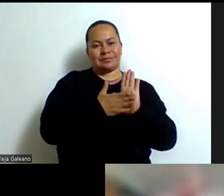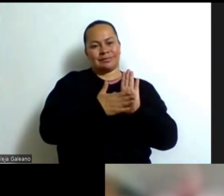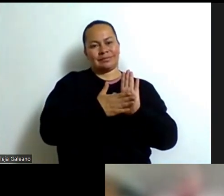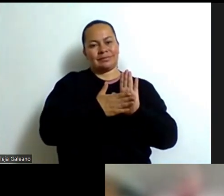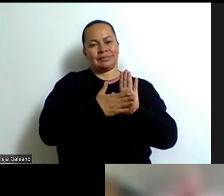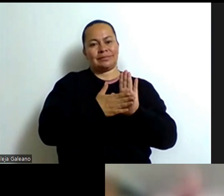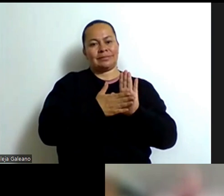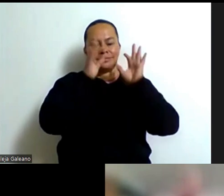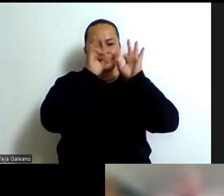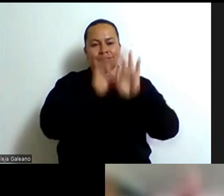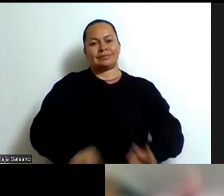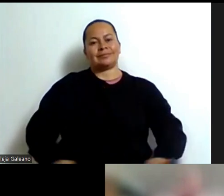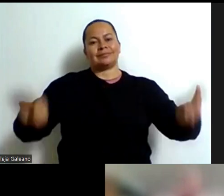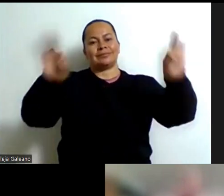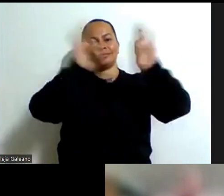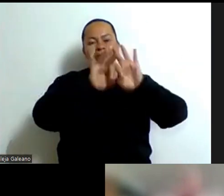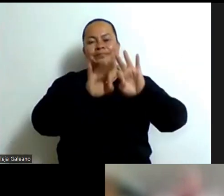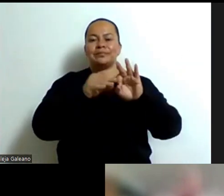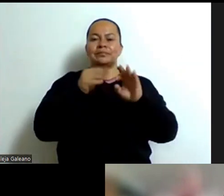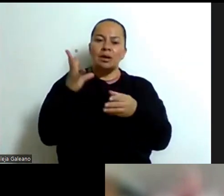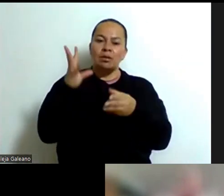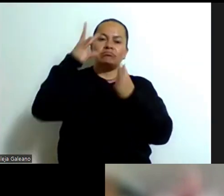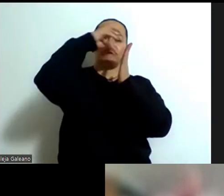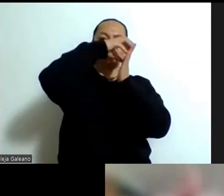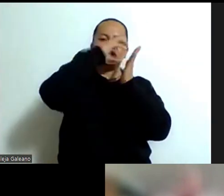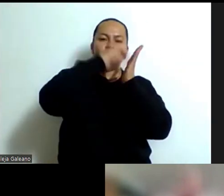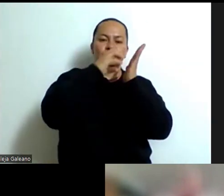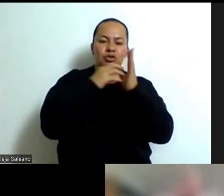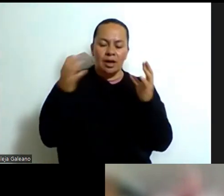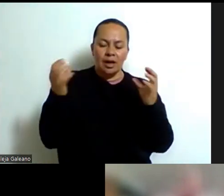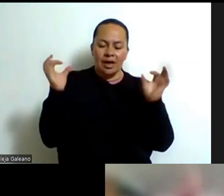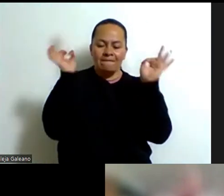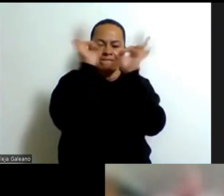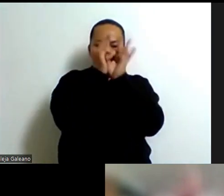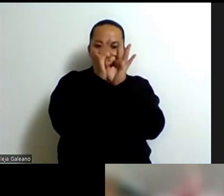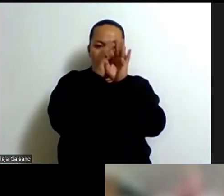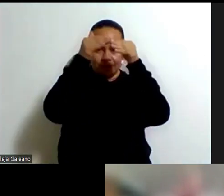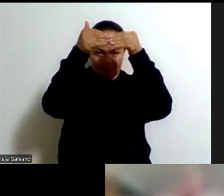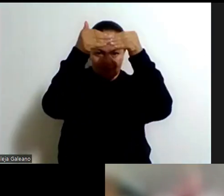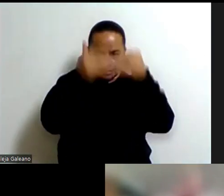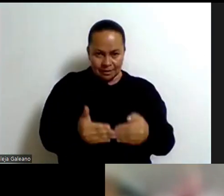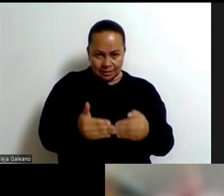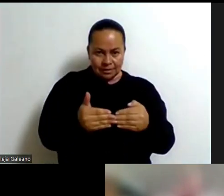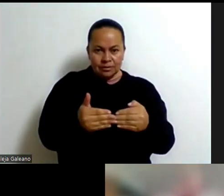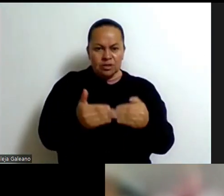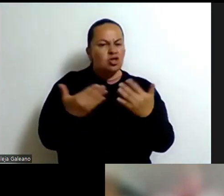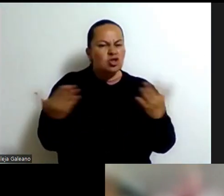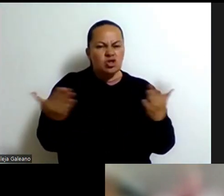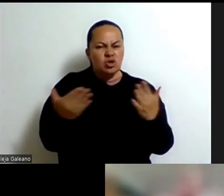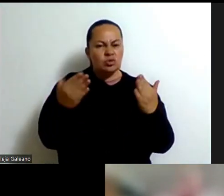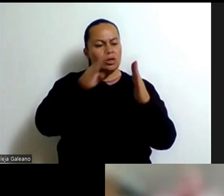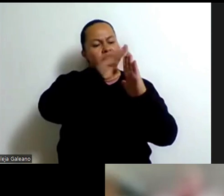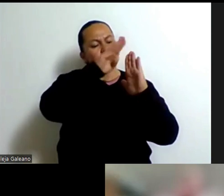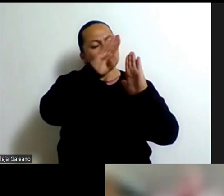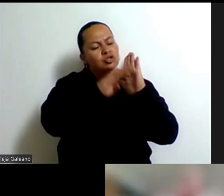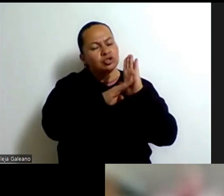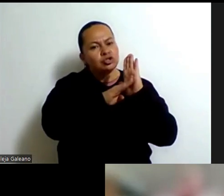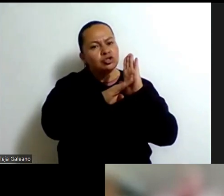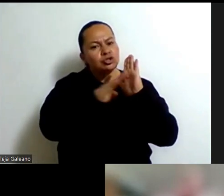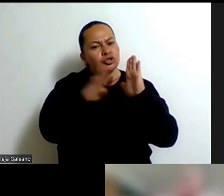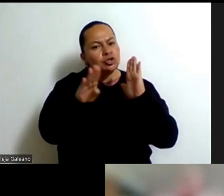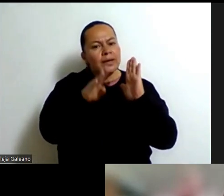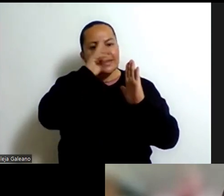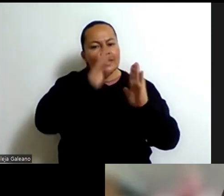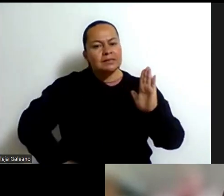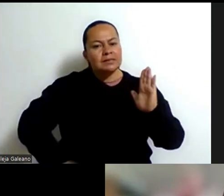la importancia de que se incorporara el enfoque de discapacidad dentro de la política nacional de cuidado que se